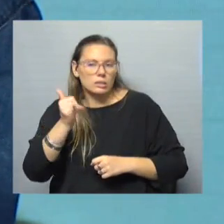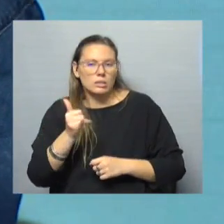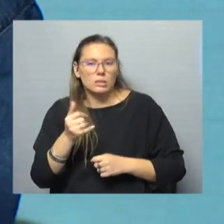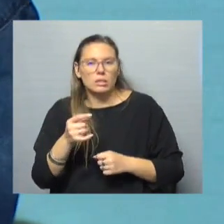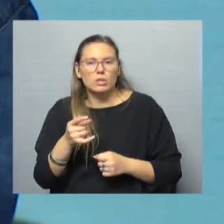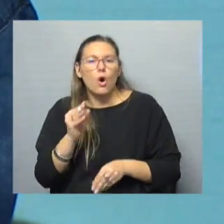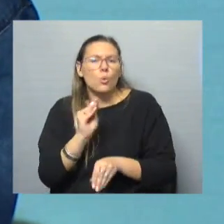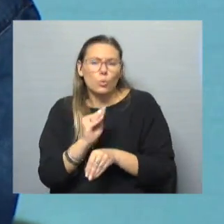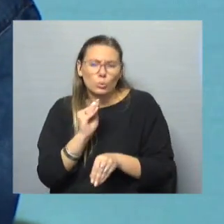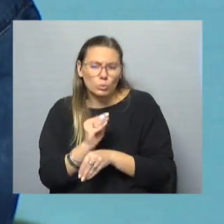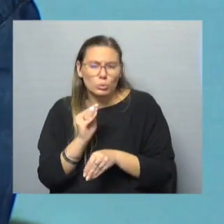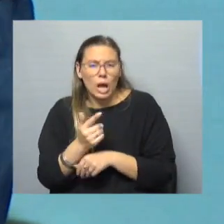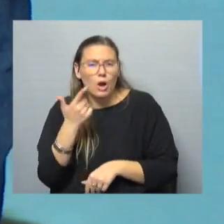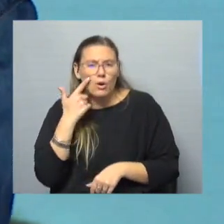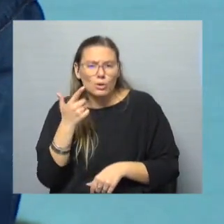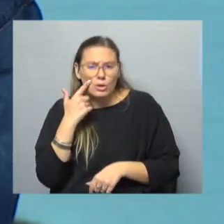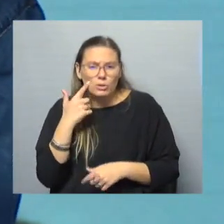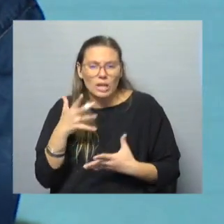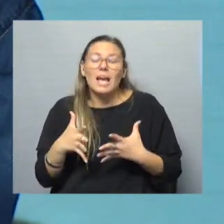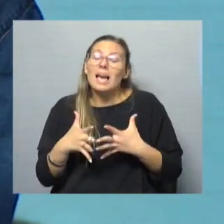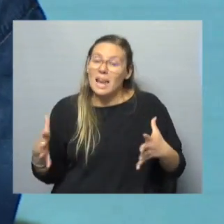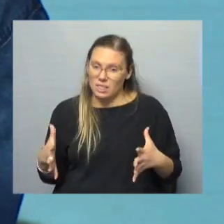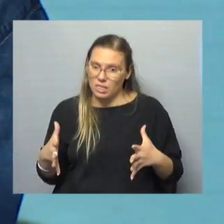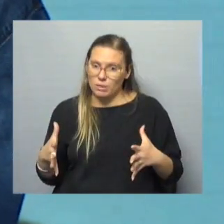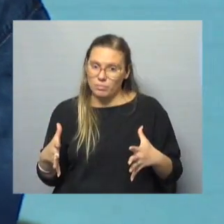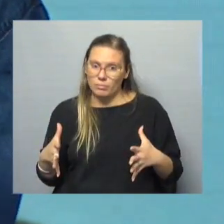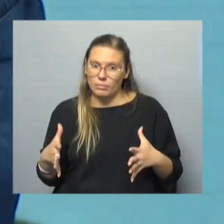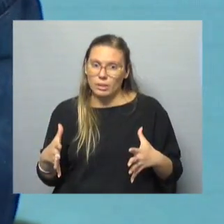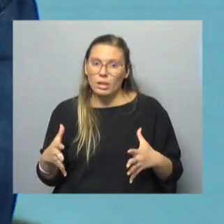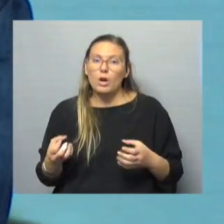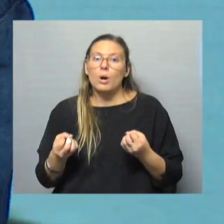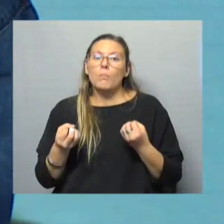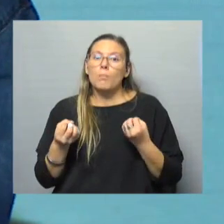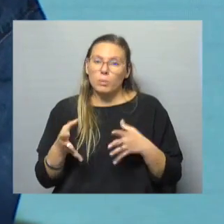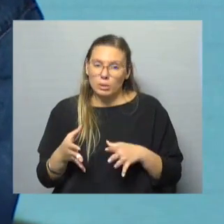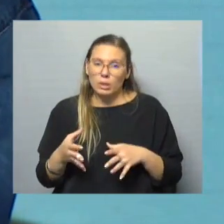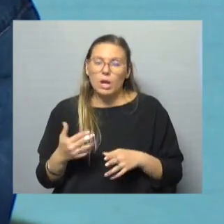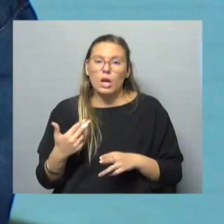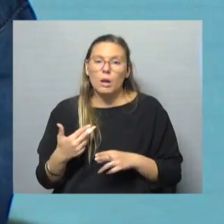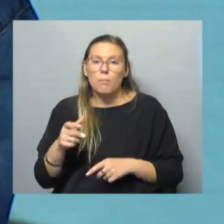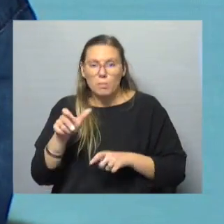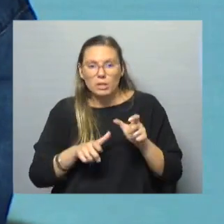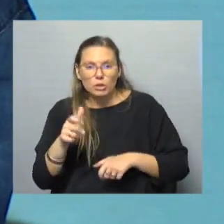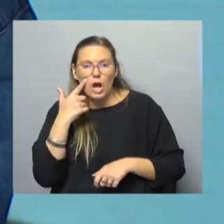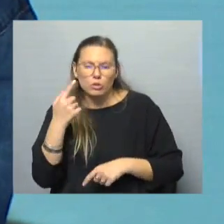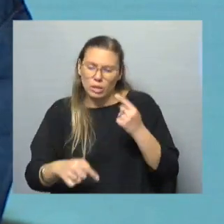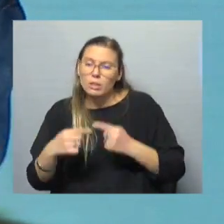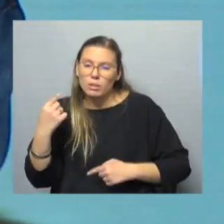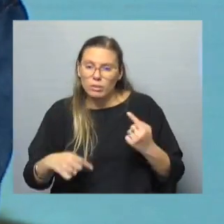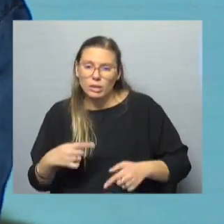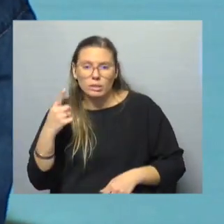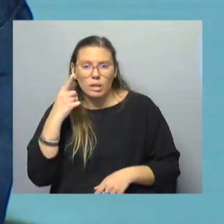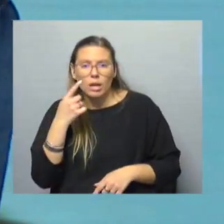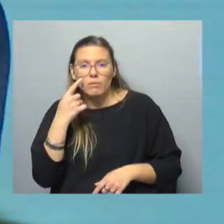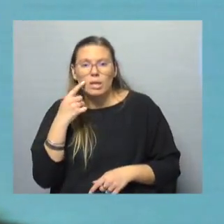espesor cultural grande. Sí, sí. Grande, porque eran hombres que transitaban por muchas cosas, ¿no? O sea, iban de